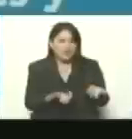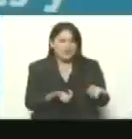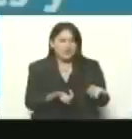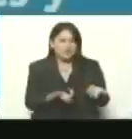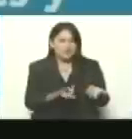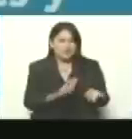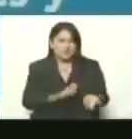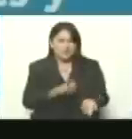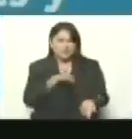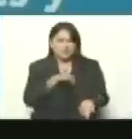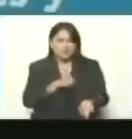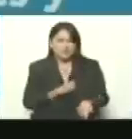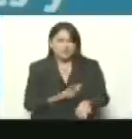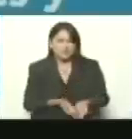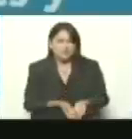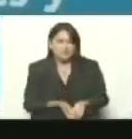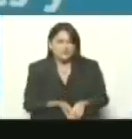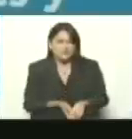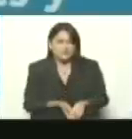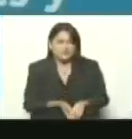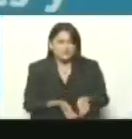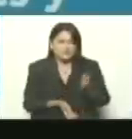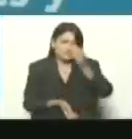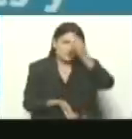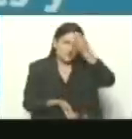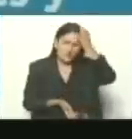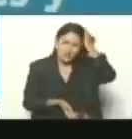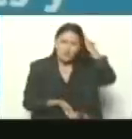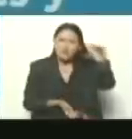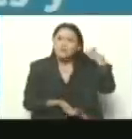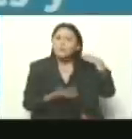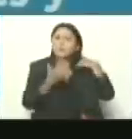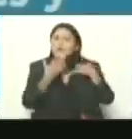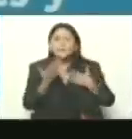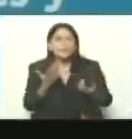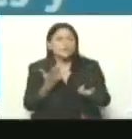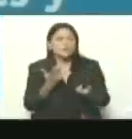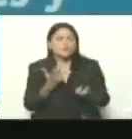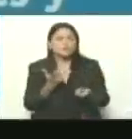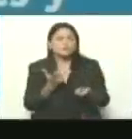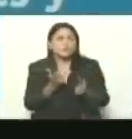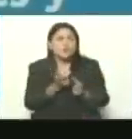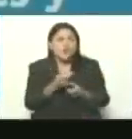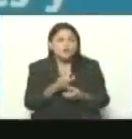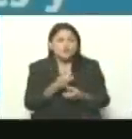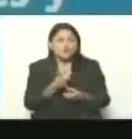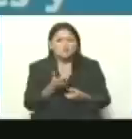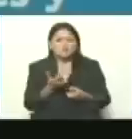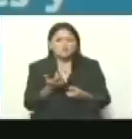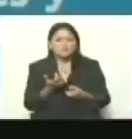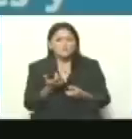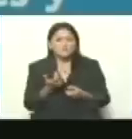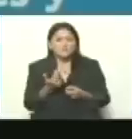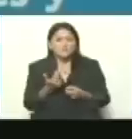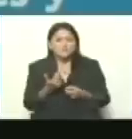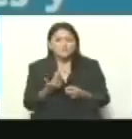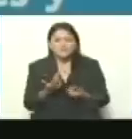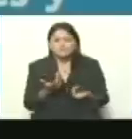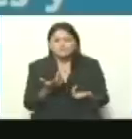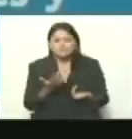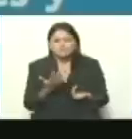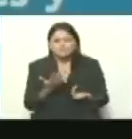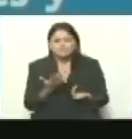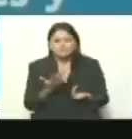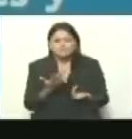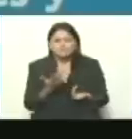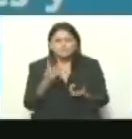producto derivado del petróleo, sea gas licuado derivado del petróleo o cualquier producto. ¿Cómo es